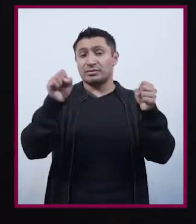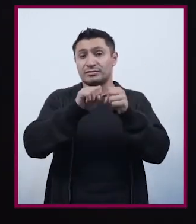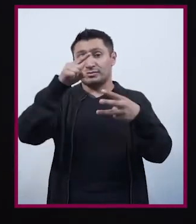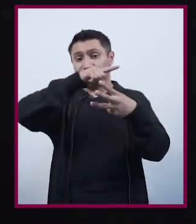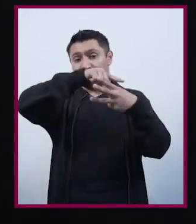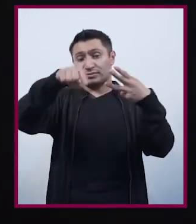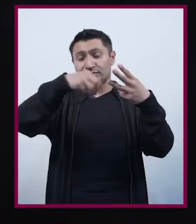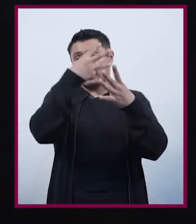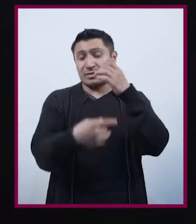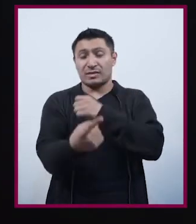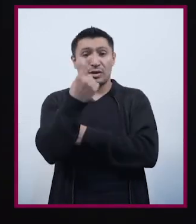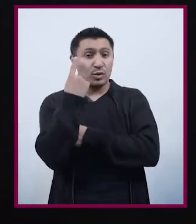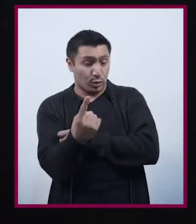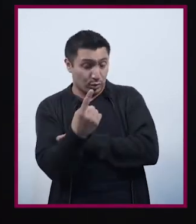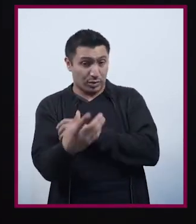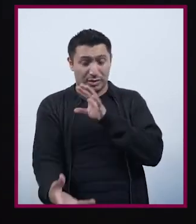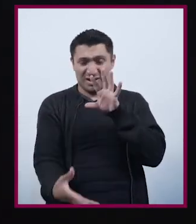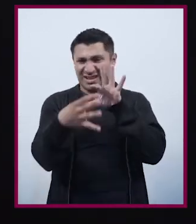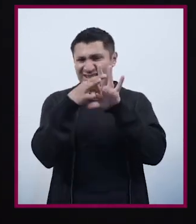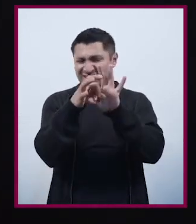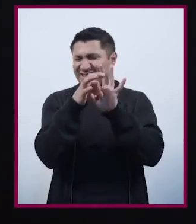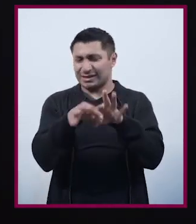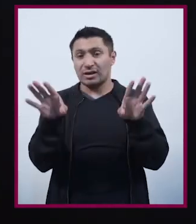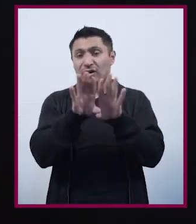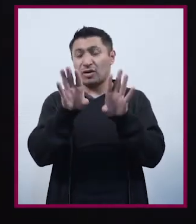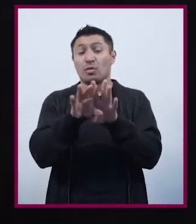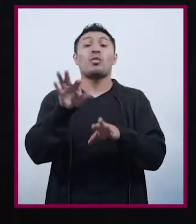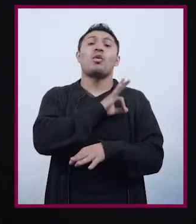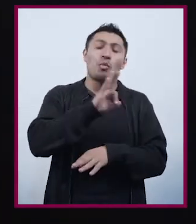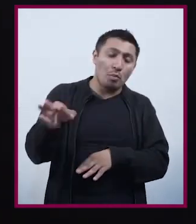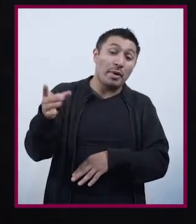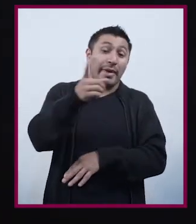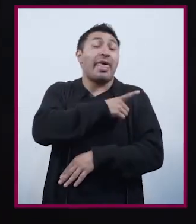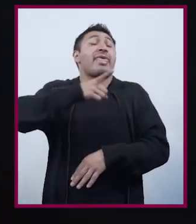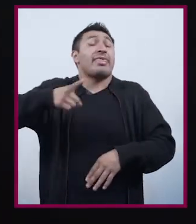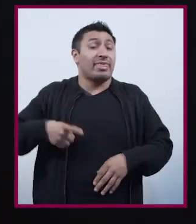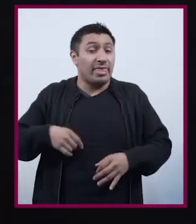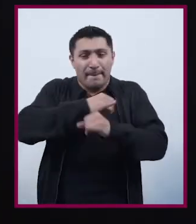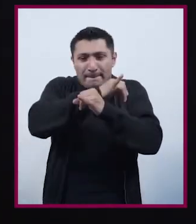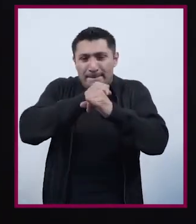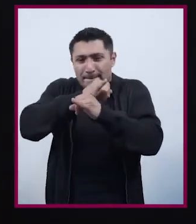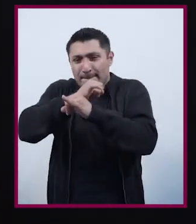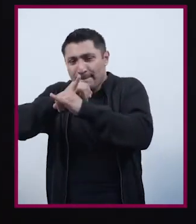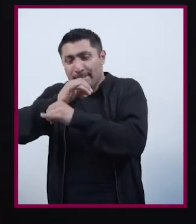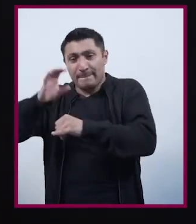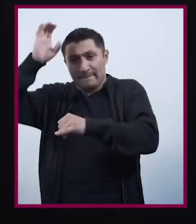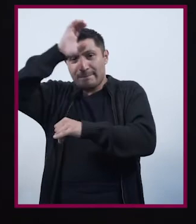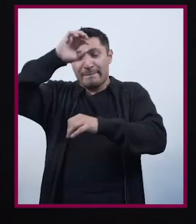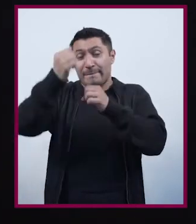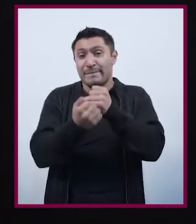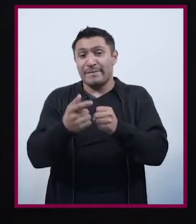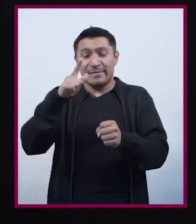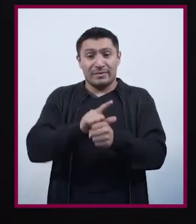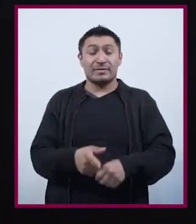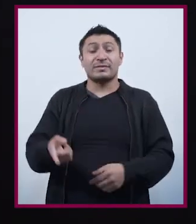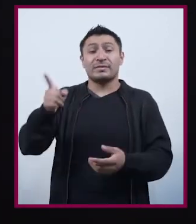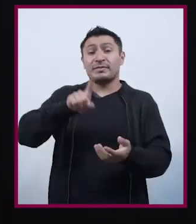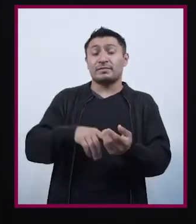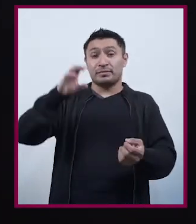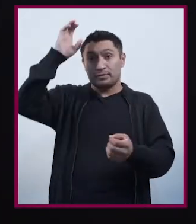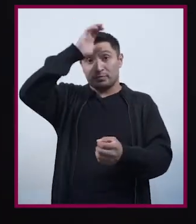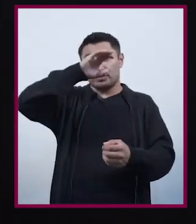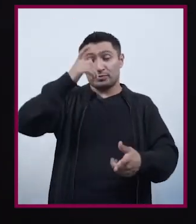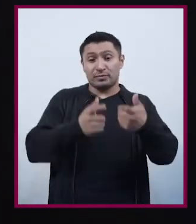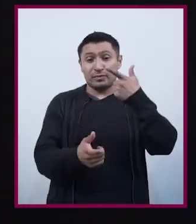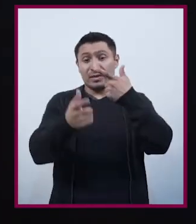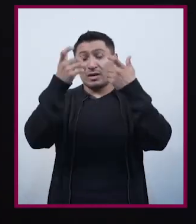sociedad. En pocas palabras, un fenómeno que puede y debe estudiarse desde las ciencias sociales, donde la ciencia